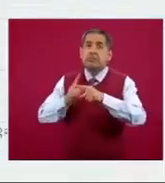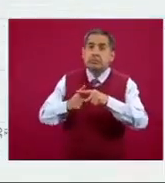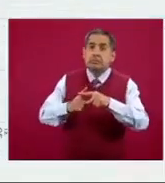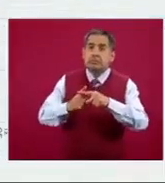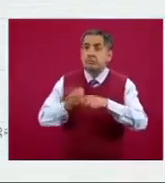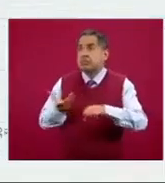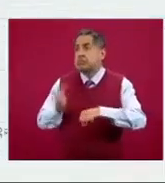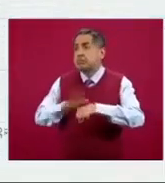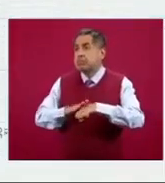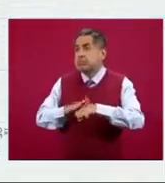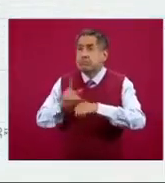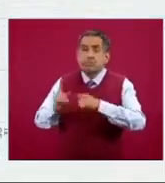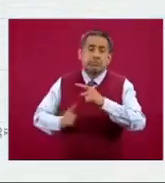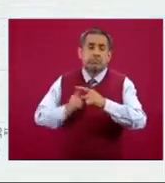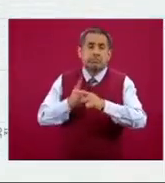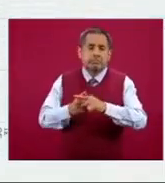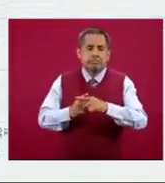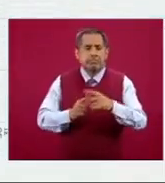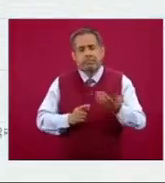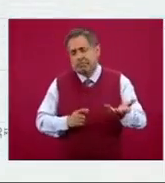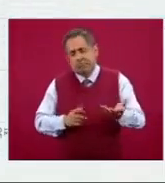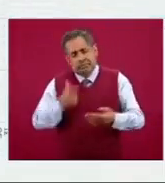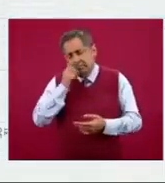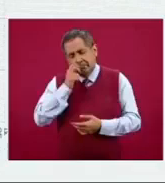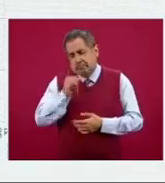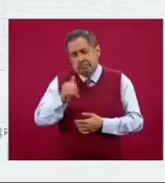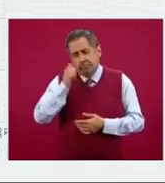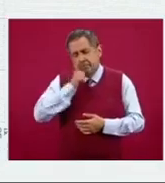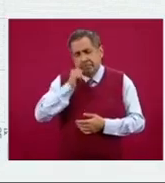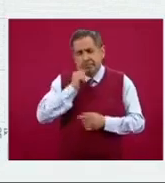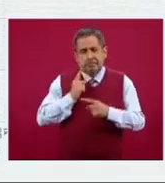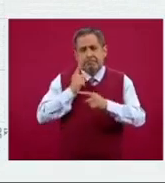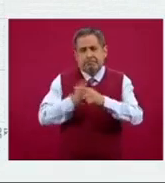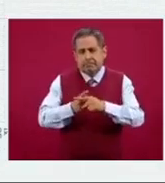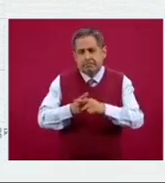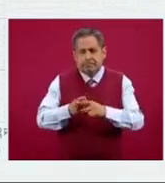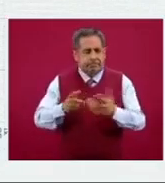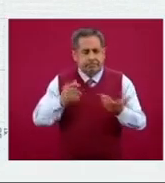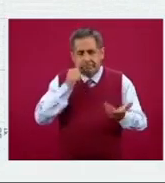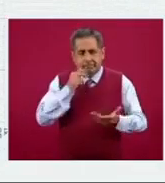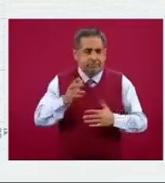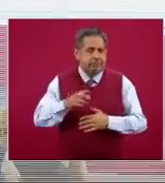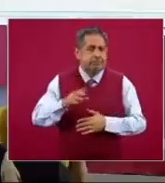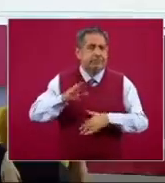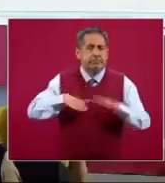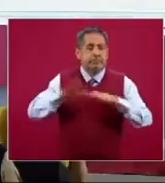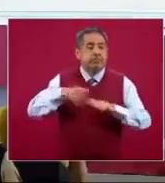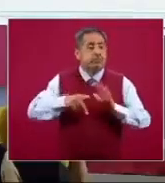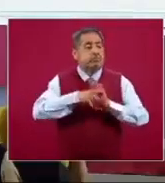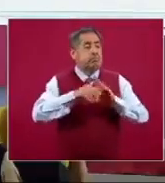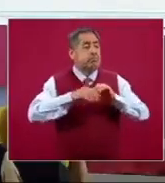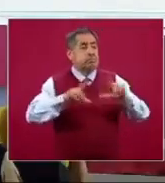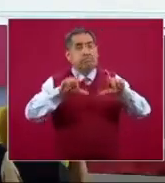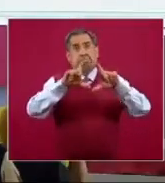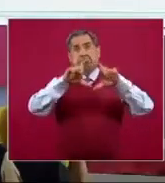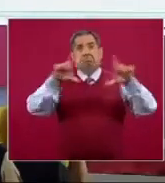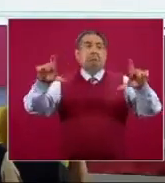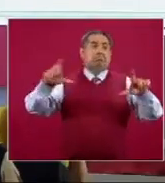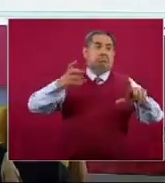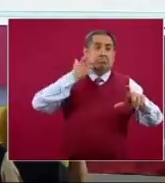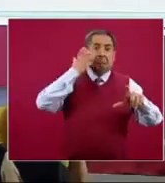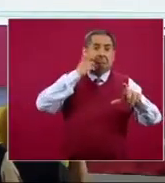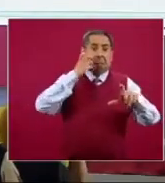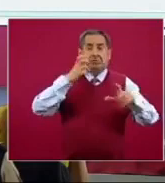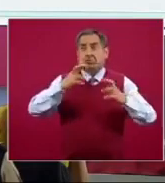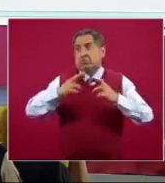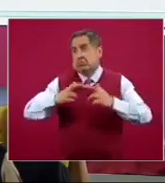casos, siempre va a haber más casos. A veces algunos medios en sus titulares dicen